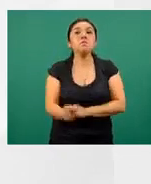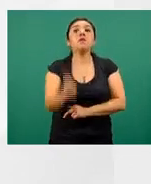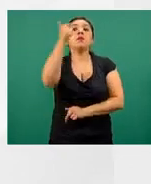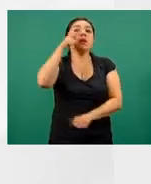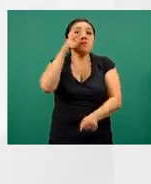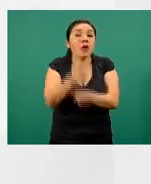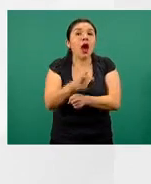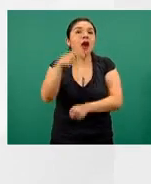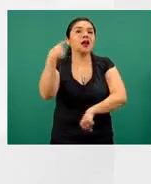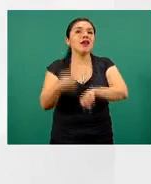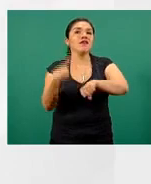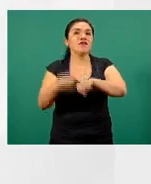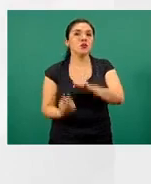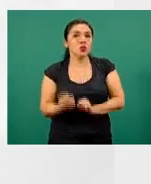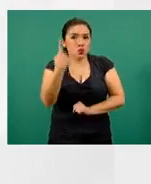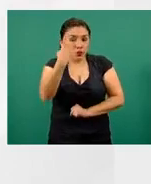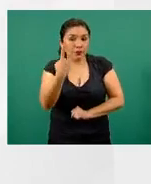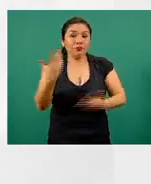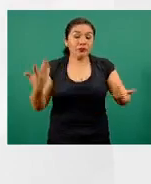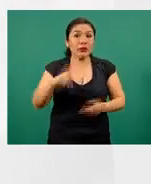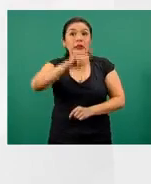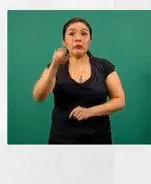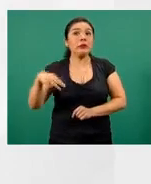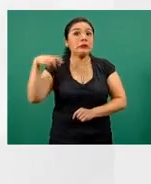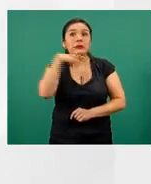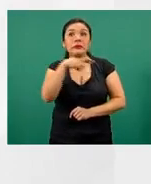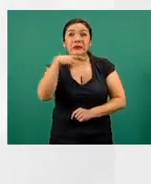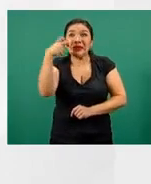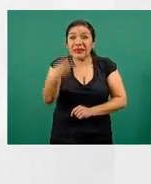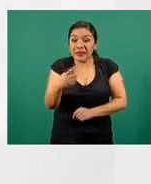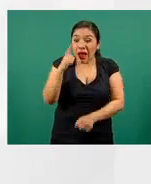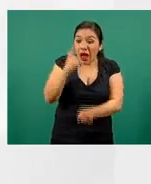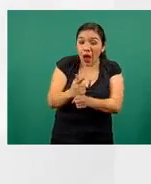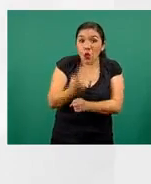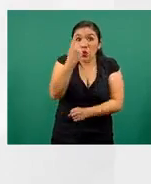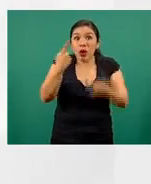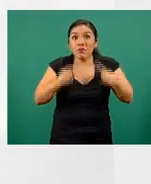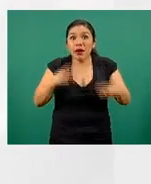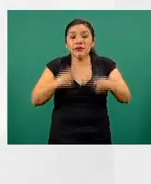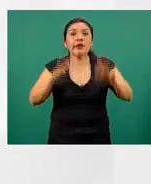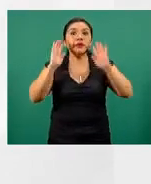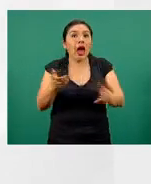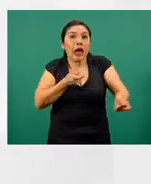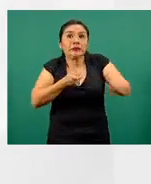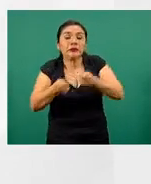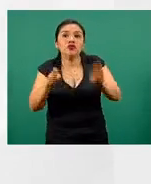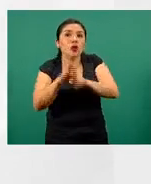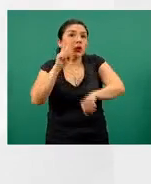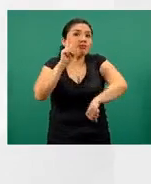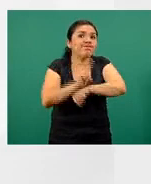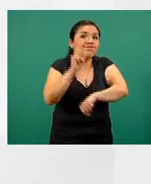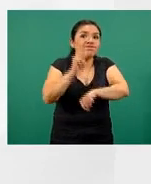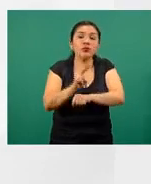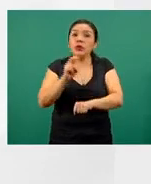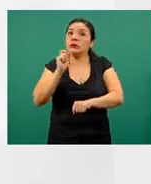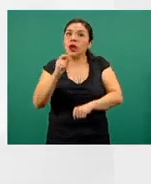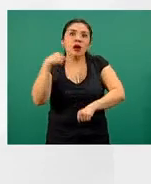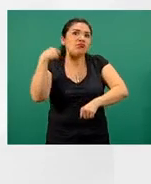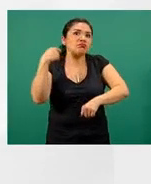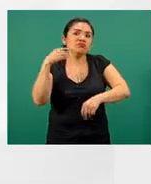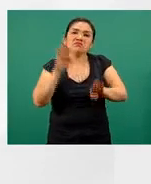caso confirmado. De manera inmediata, a raíz de ese caso, se implementaron las medidas de vigilancia activa en el